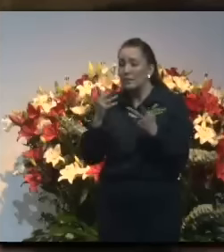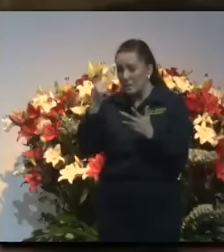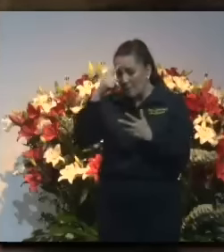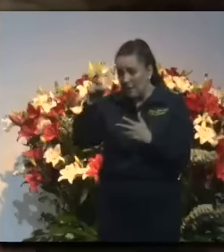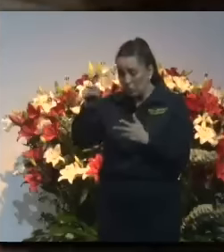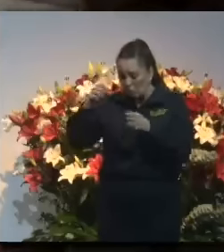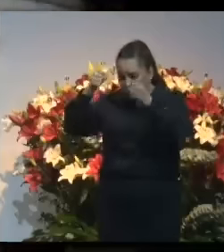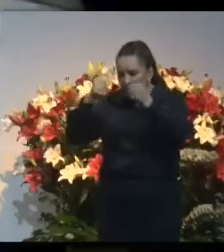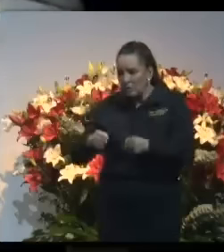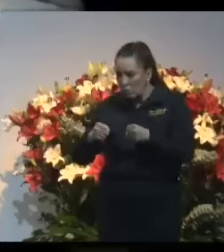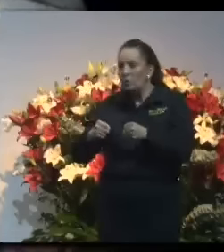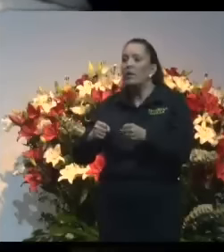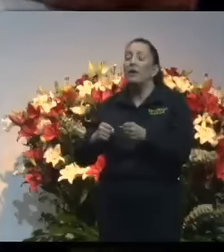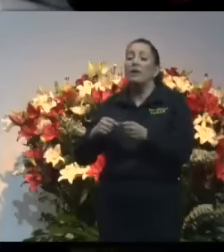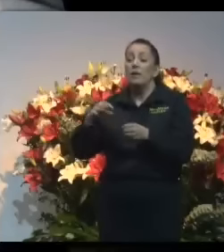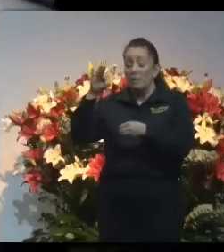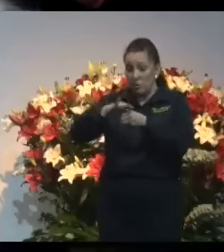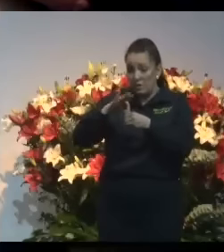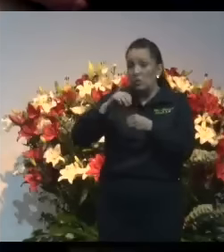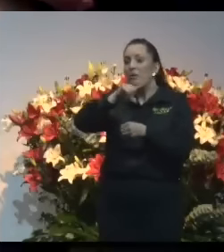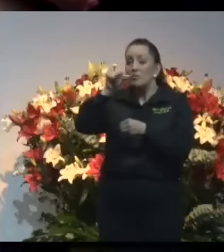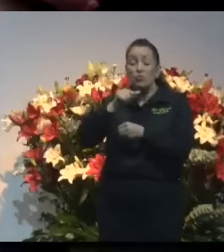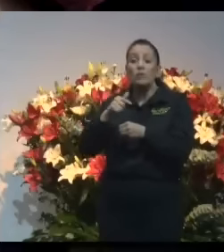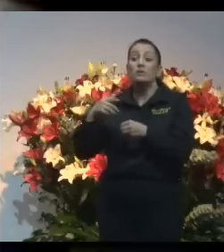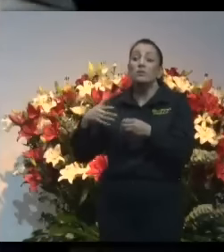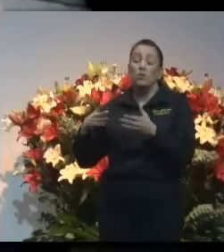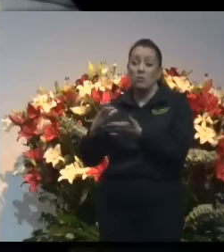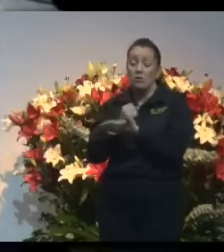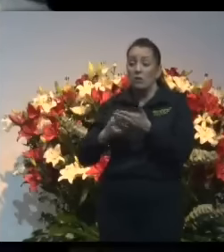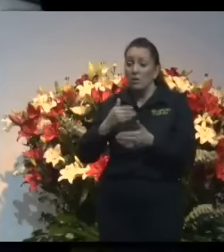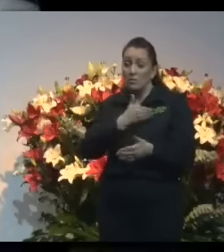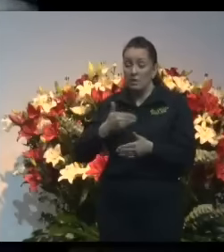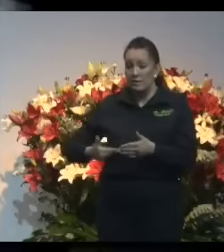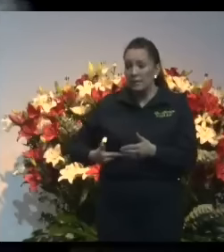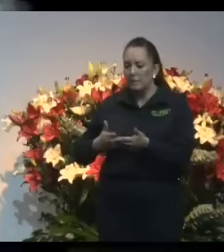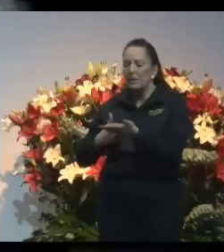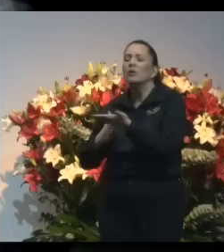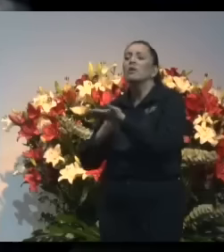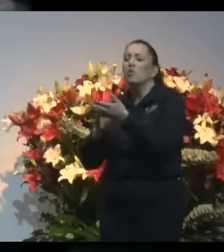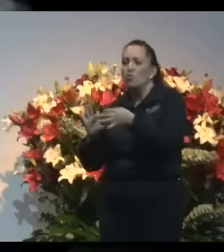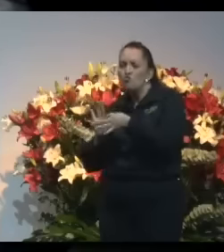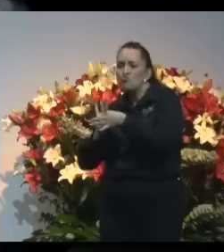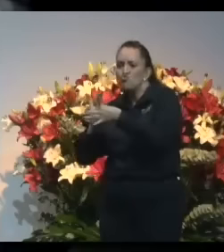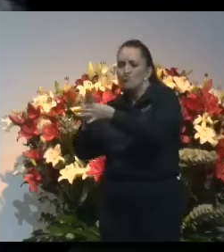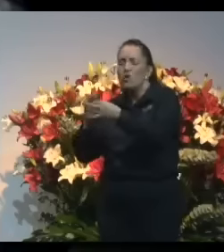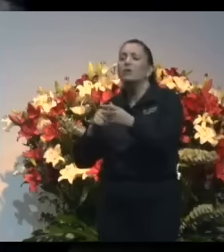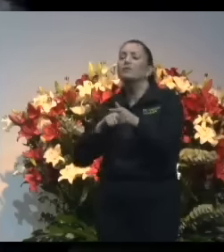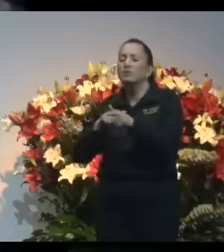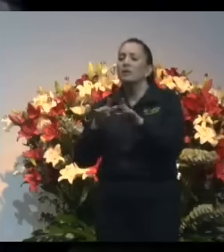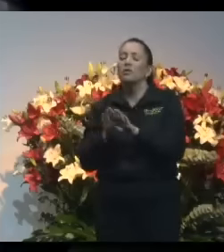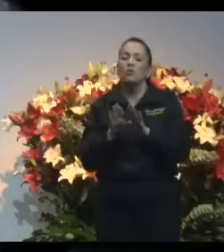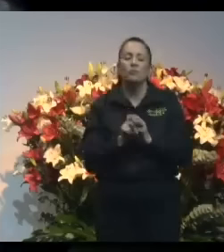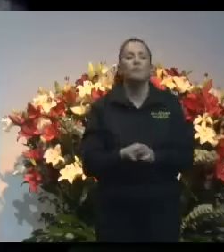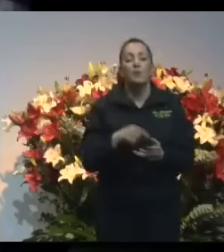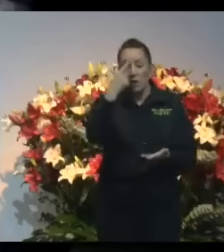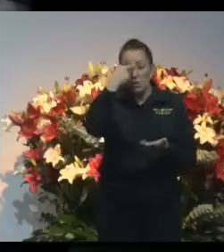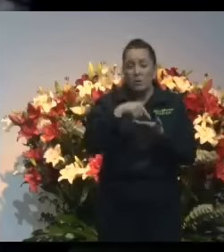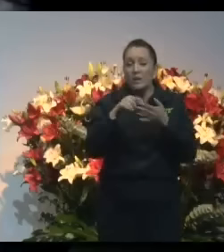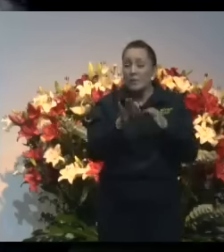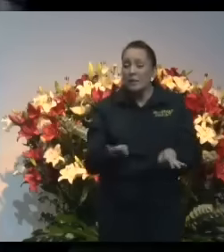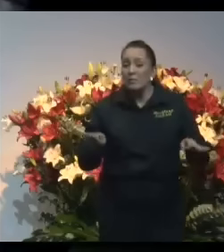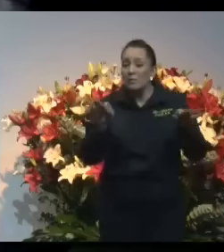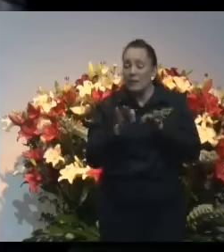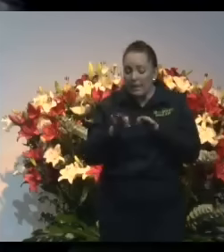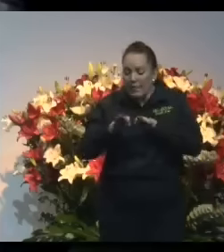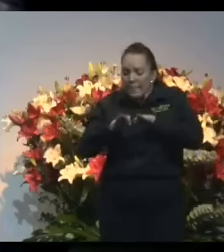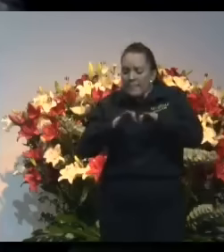Bueno, yo lo que creo simplemente es, el trabajo en el Congreso tiene que ser un trabajo de convencimiento.